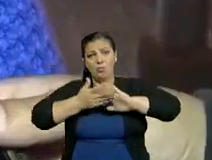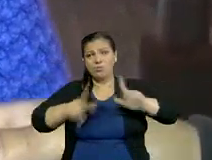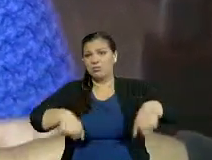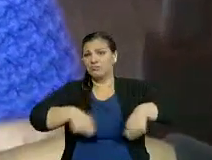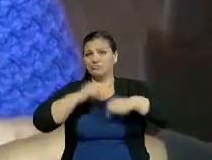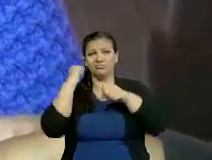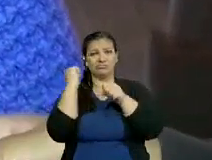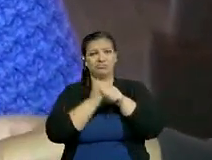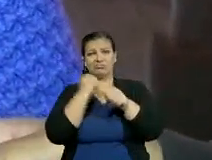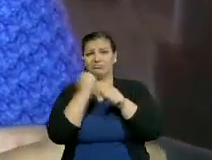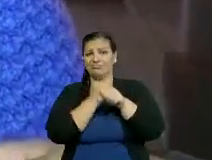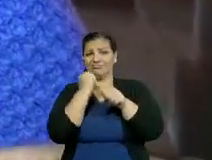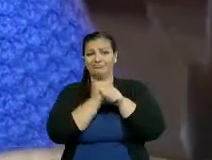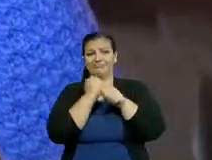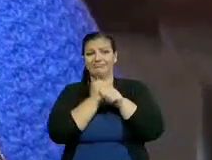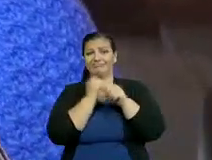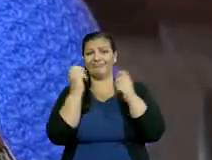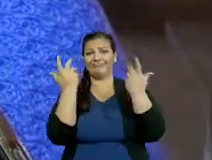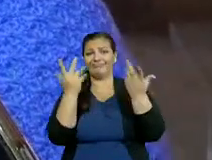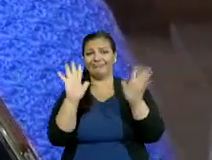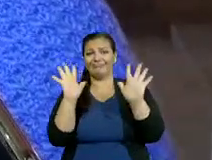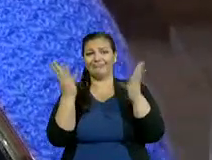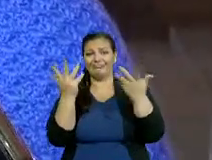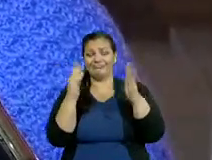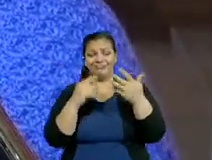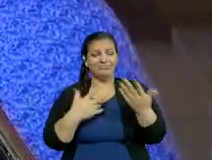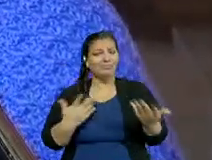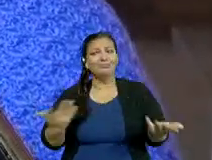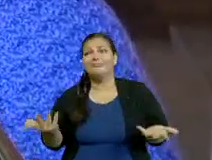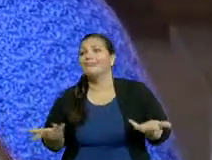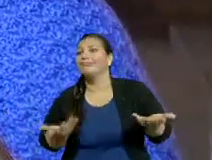falta de en dónde poder